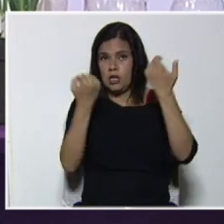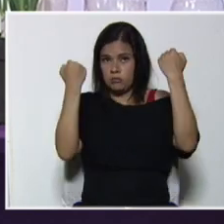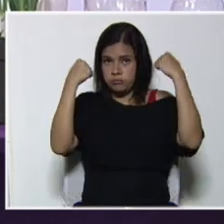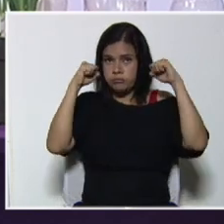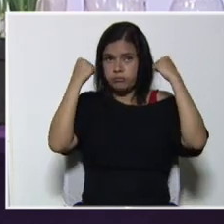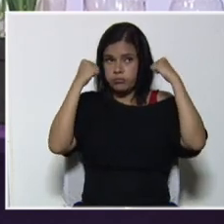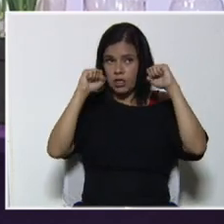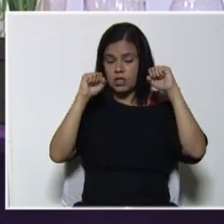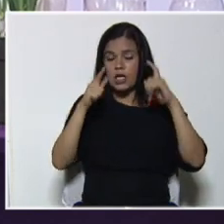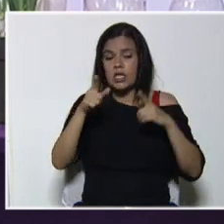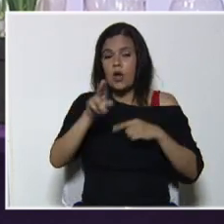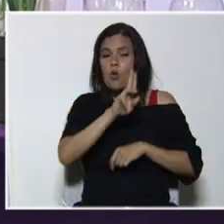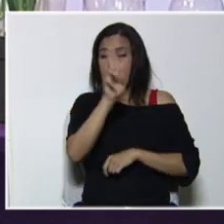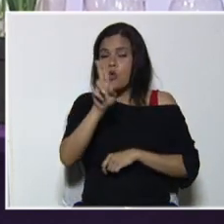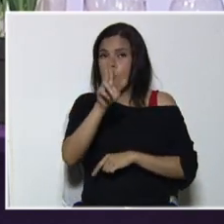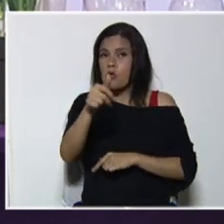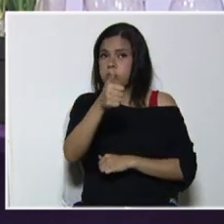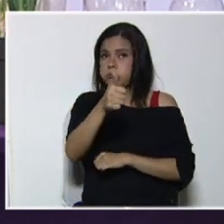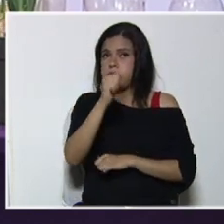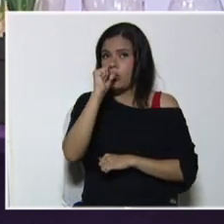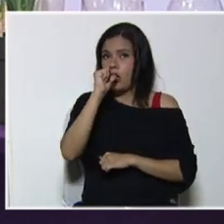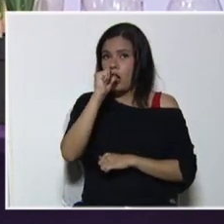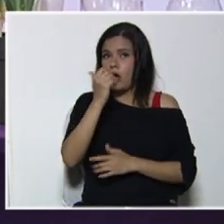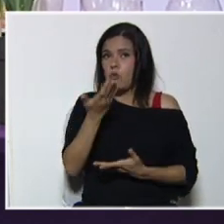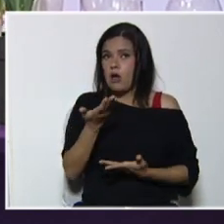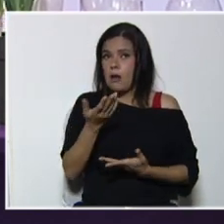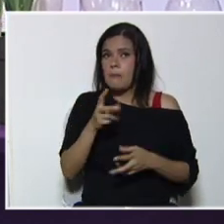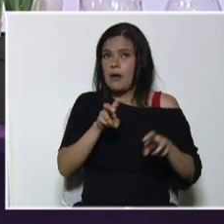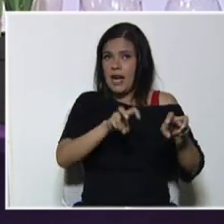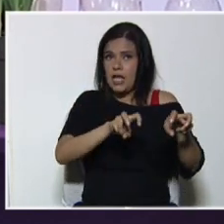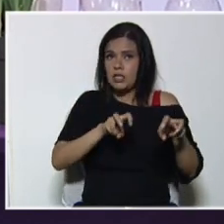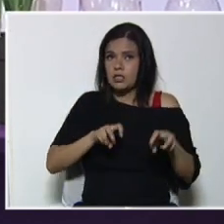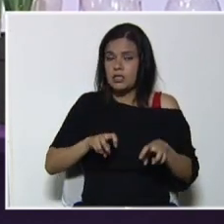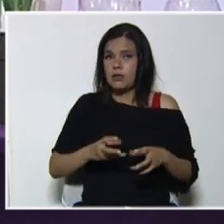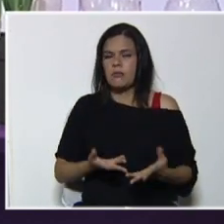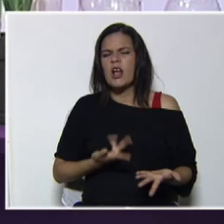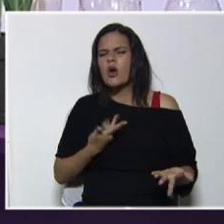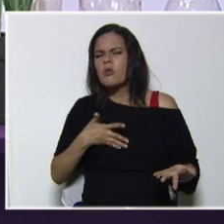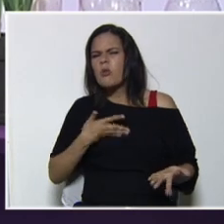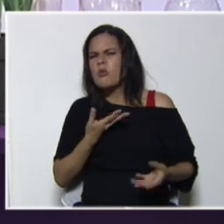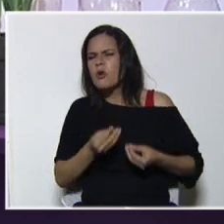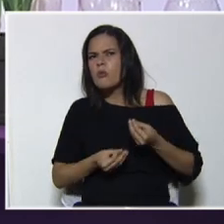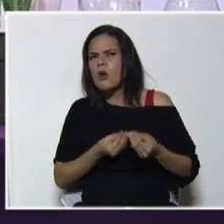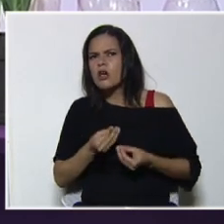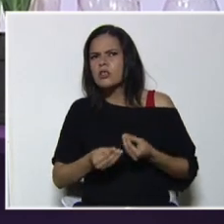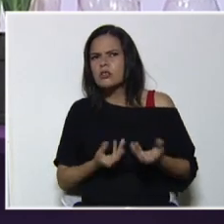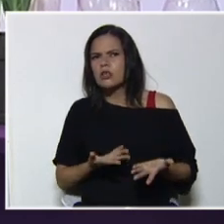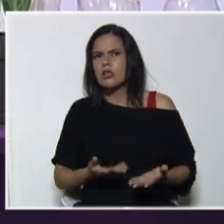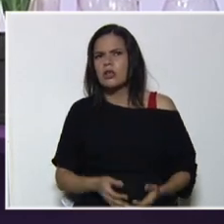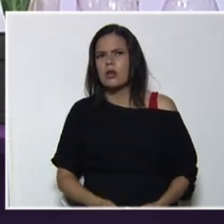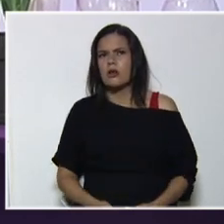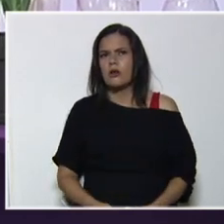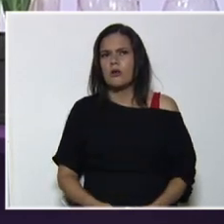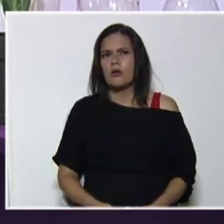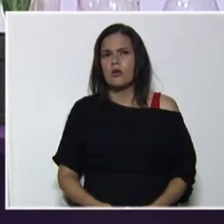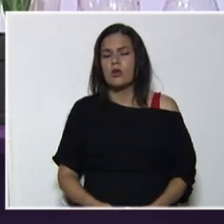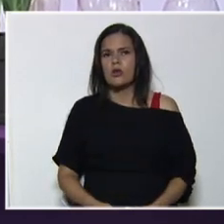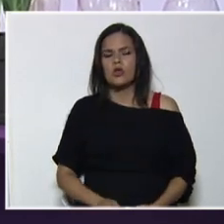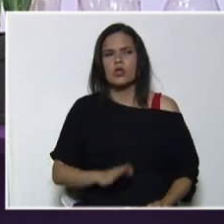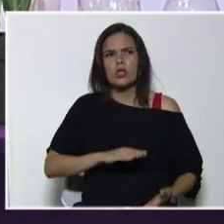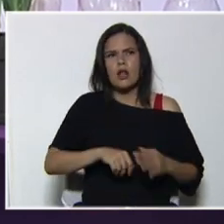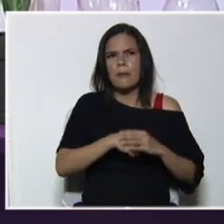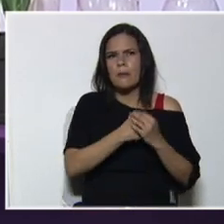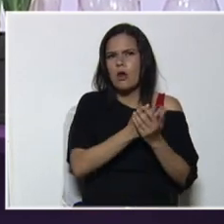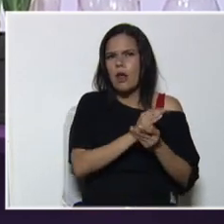este uso adecuado del agua para la agroecología o para la cosecha. ¿Cómo lo podemos hacer? Podemos, al donde lavamos las